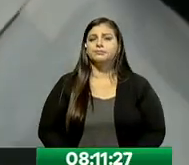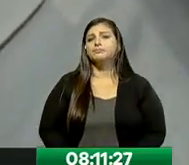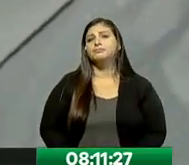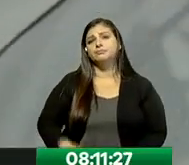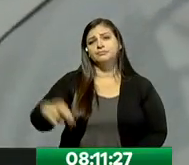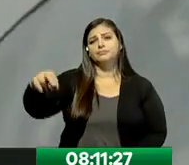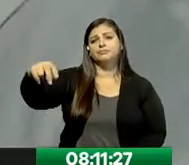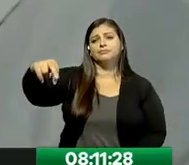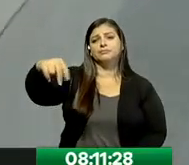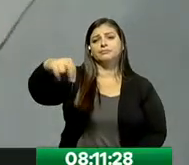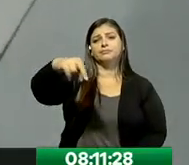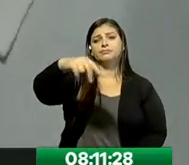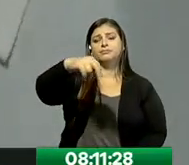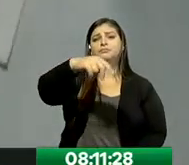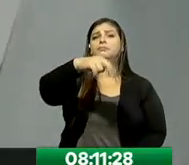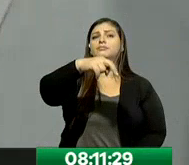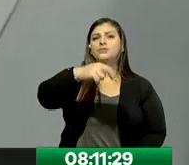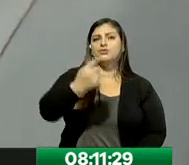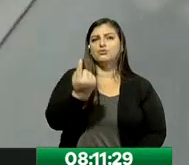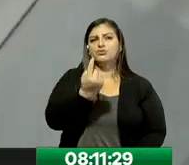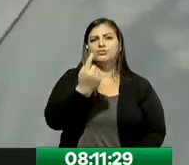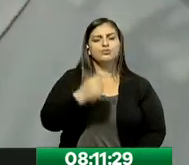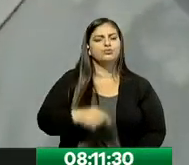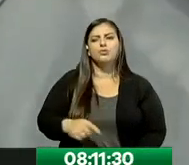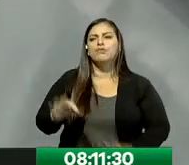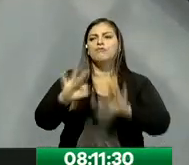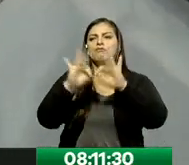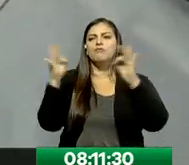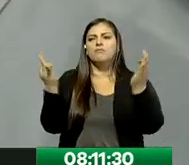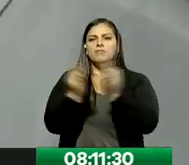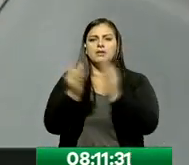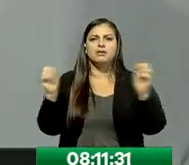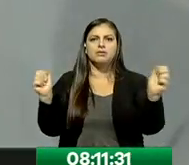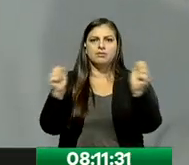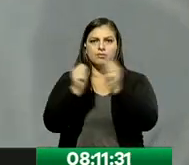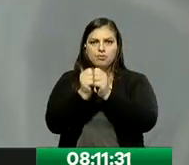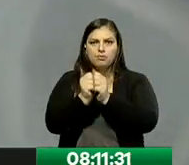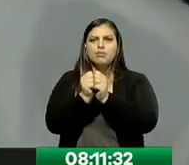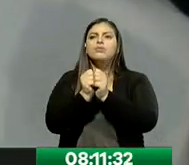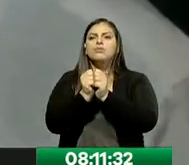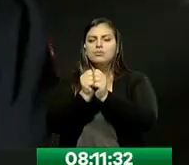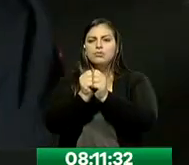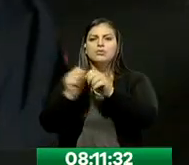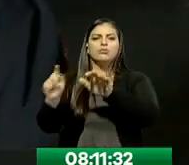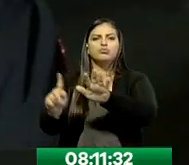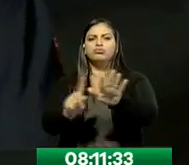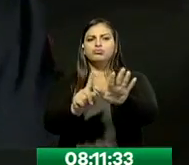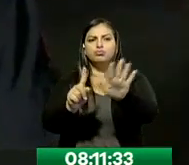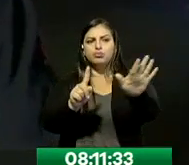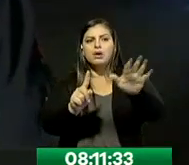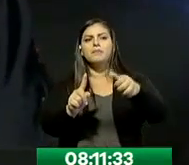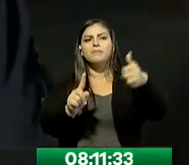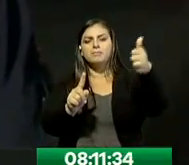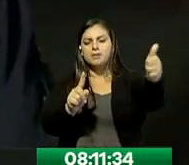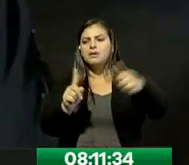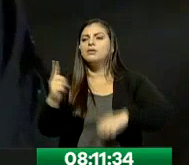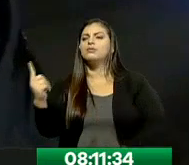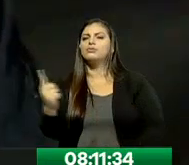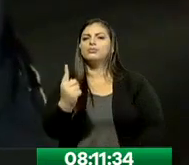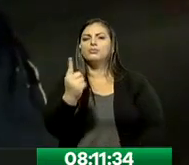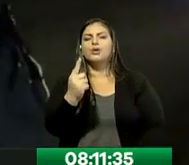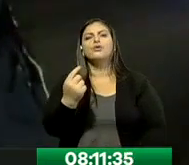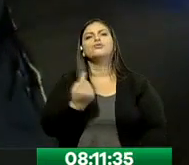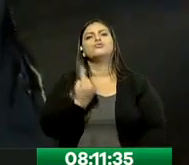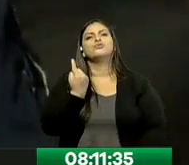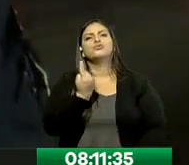pasa toda la familia y ella se quedó que pasaran todos. Así es lo que dicen ellos. Indican los